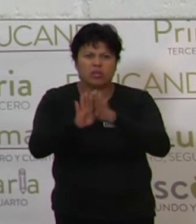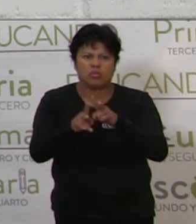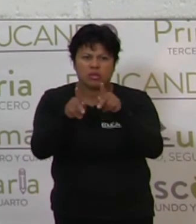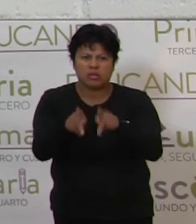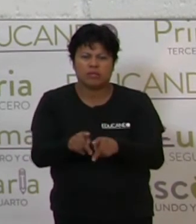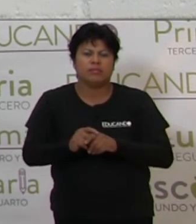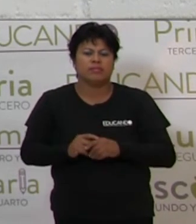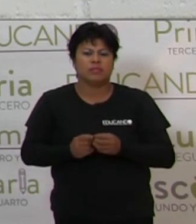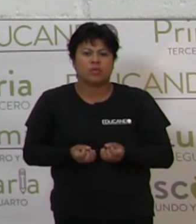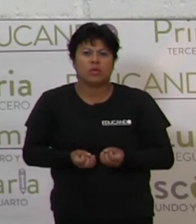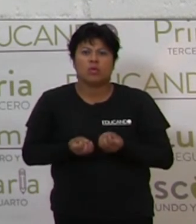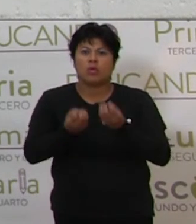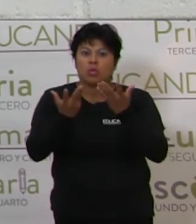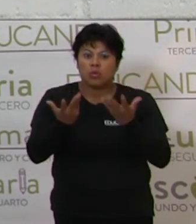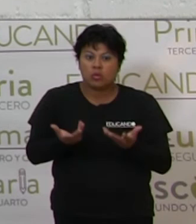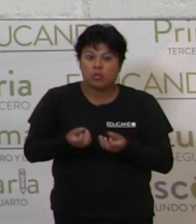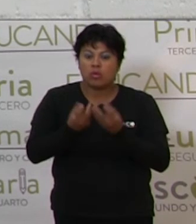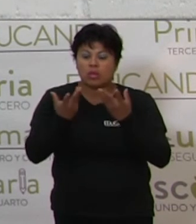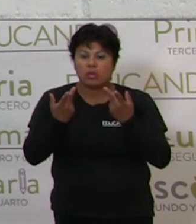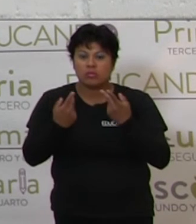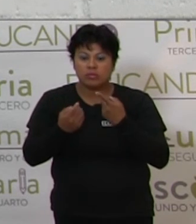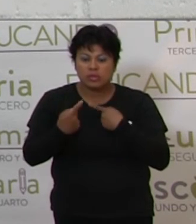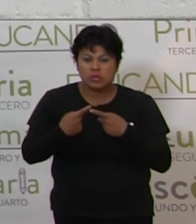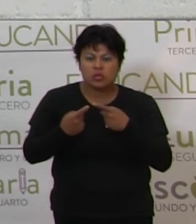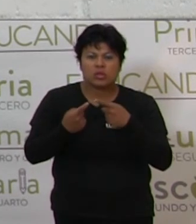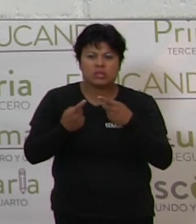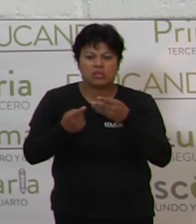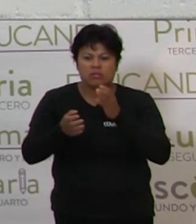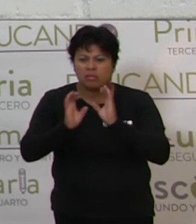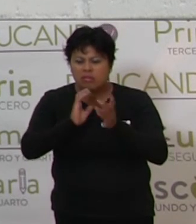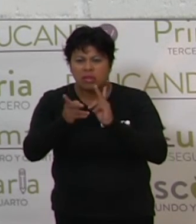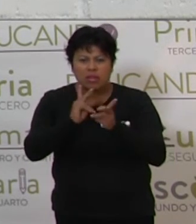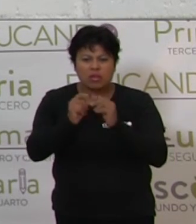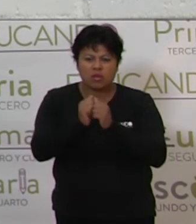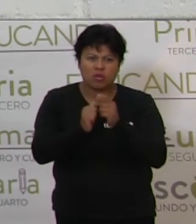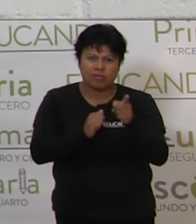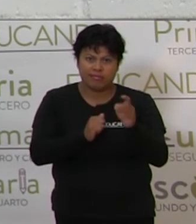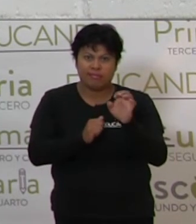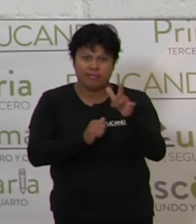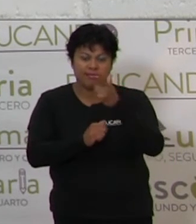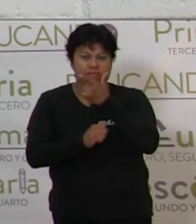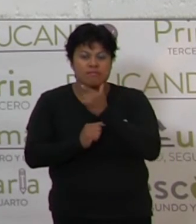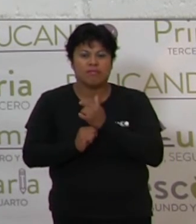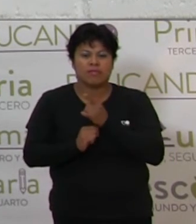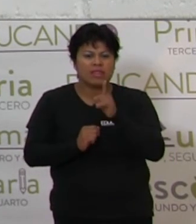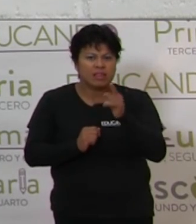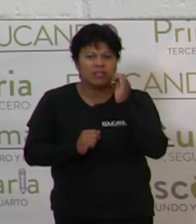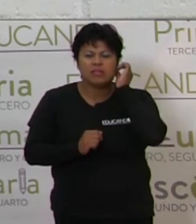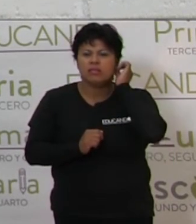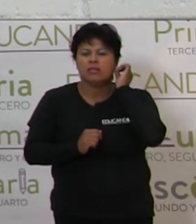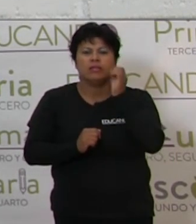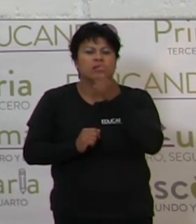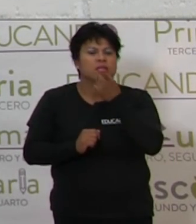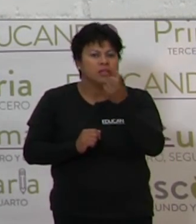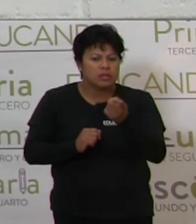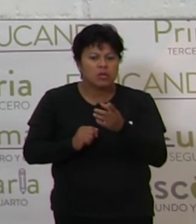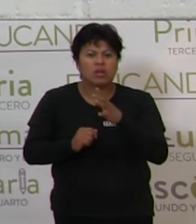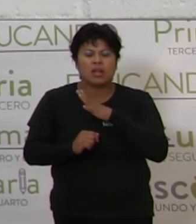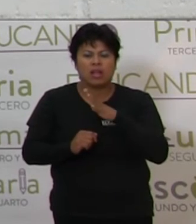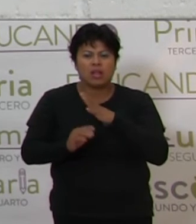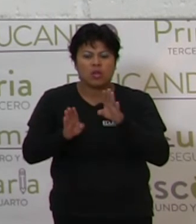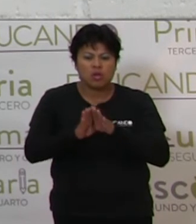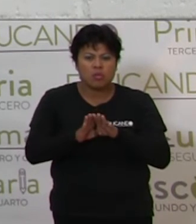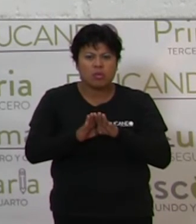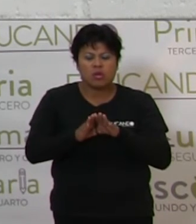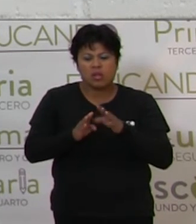habituales. Y a cuantos entablaron conversación con él, allí les insinuó que